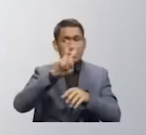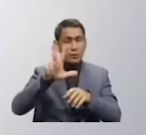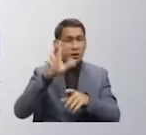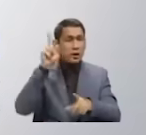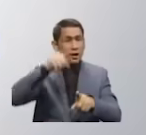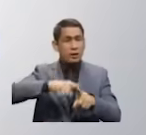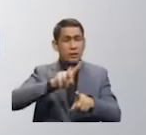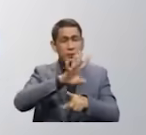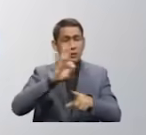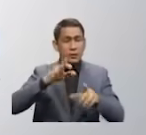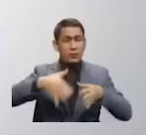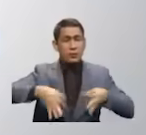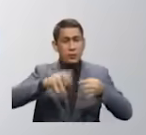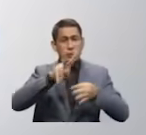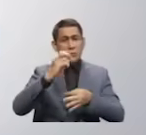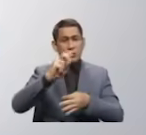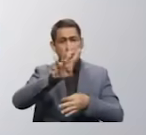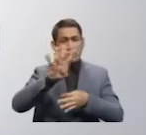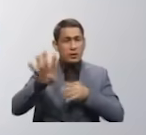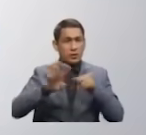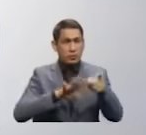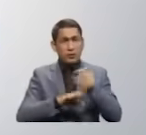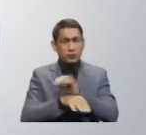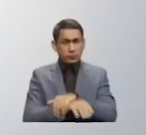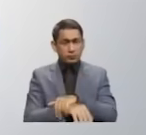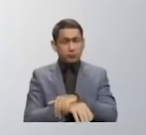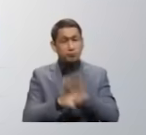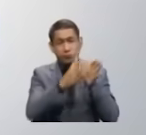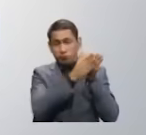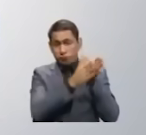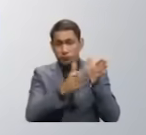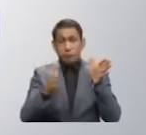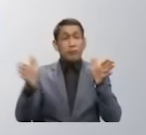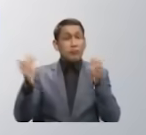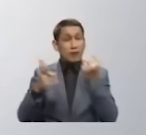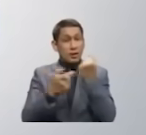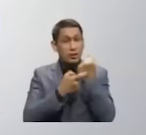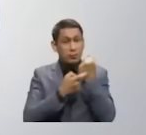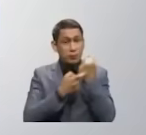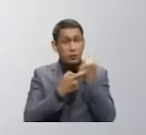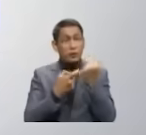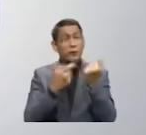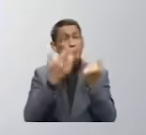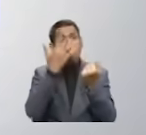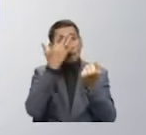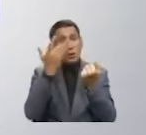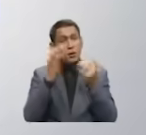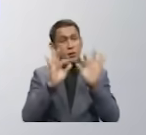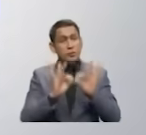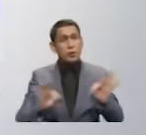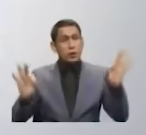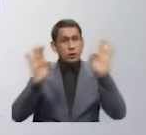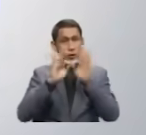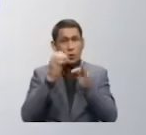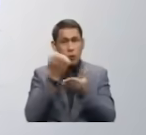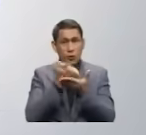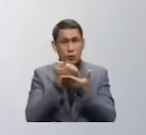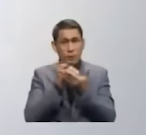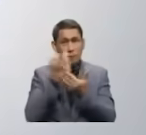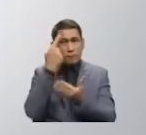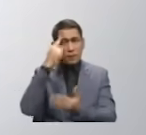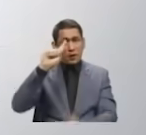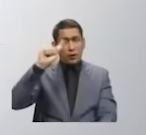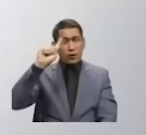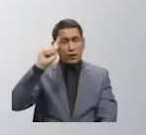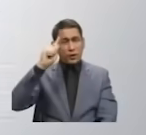y el 29 de febrero del 2024. El desarrollo económico del Ecuador es fundamental para el gobierno del presidente